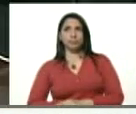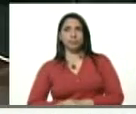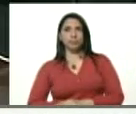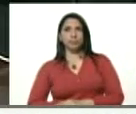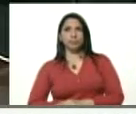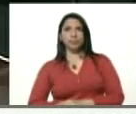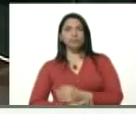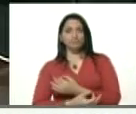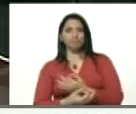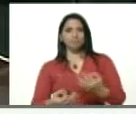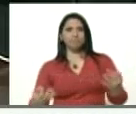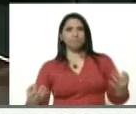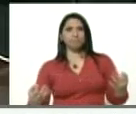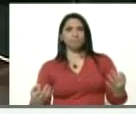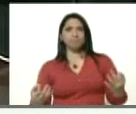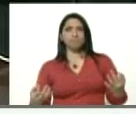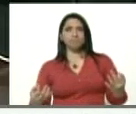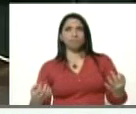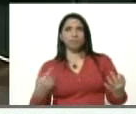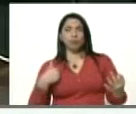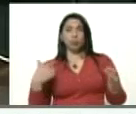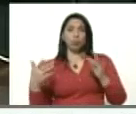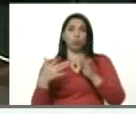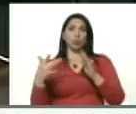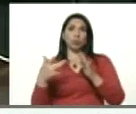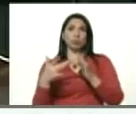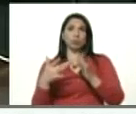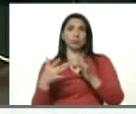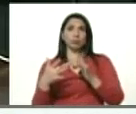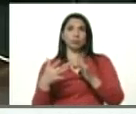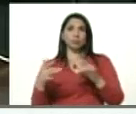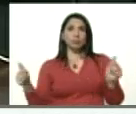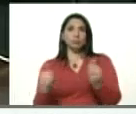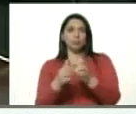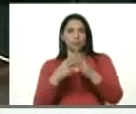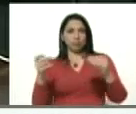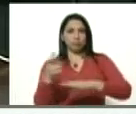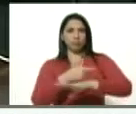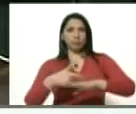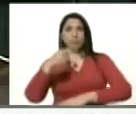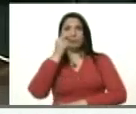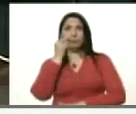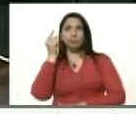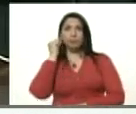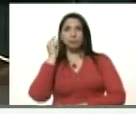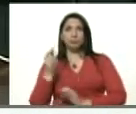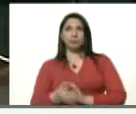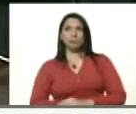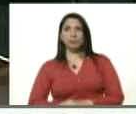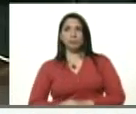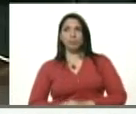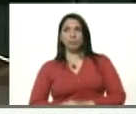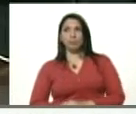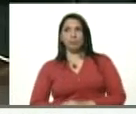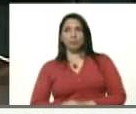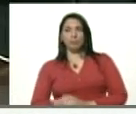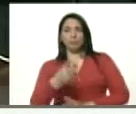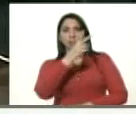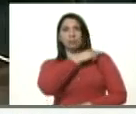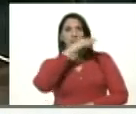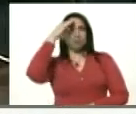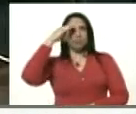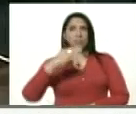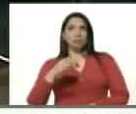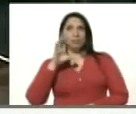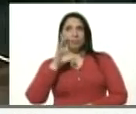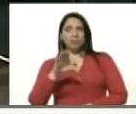Correcto. Tuve contacto con todos los gobernadores, gobernadoras, los jefes militares del país,